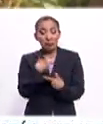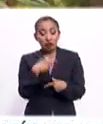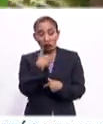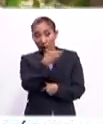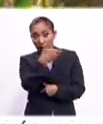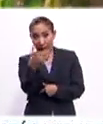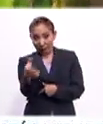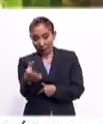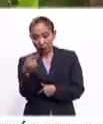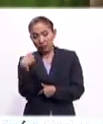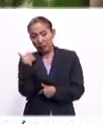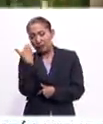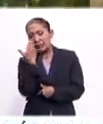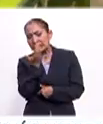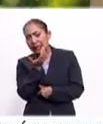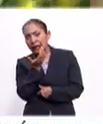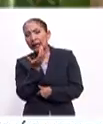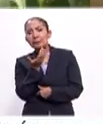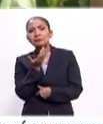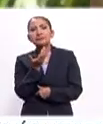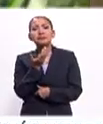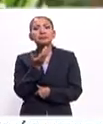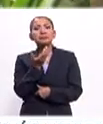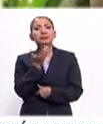El campesino busca no